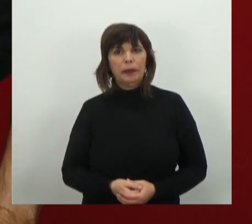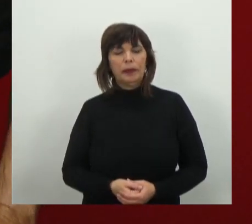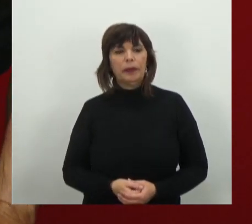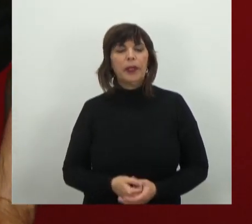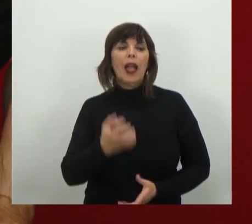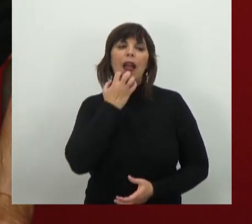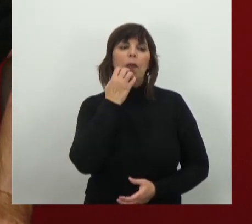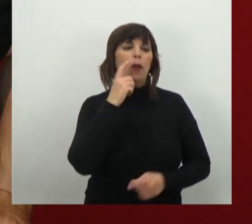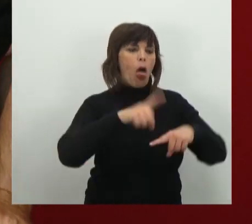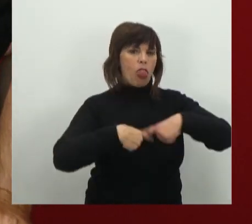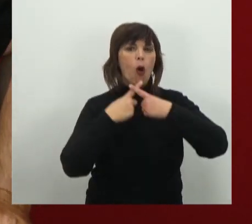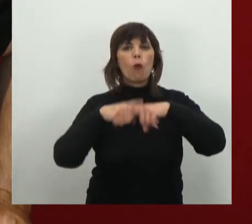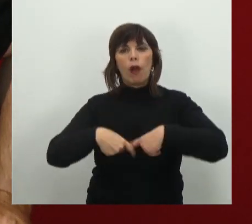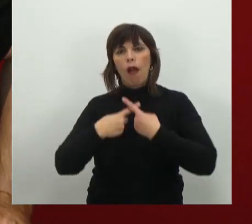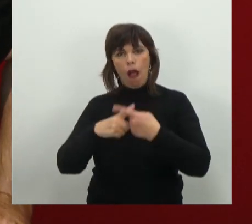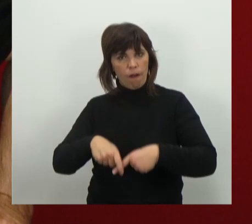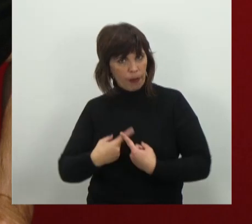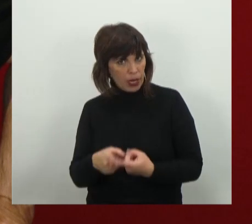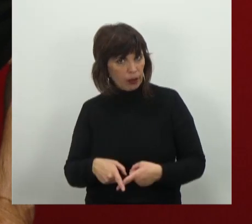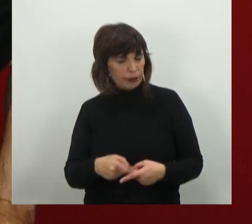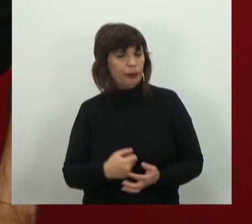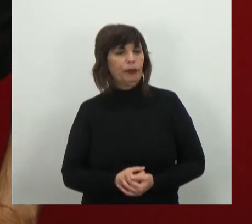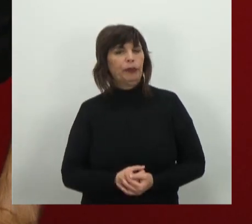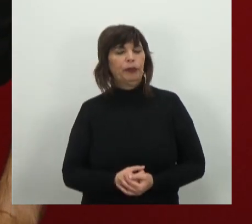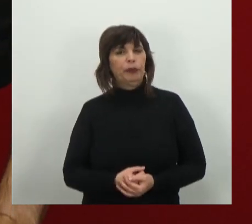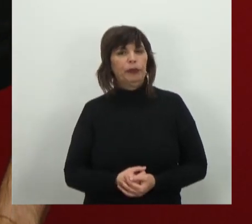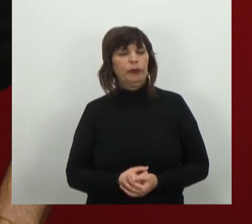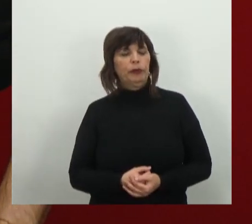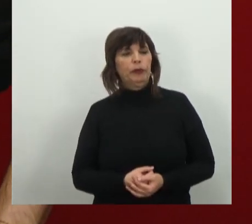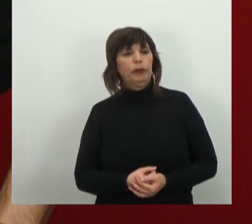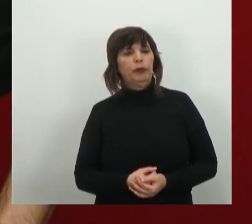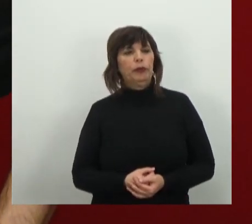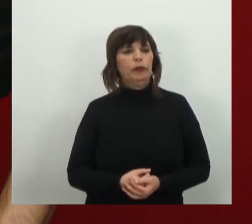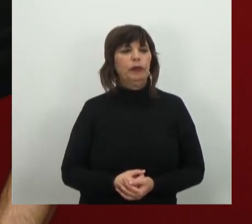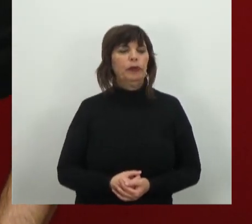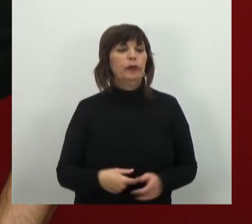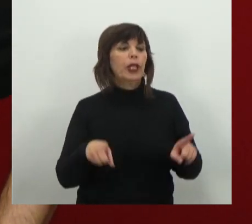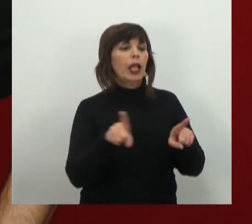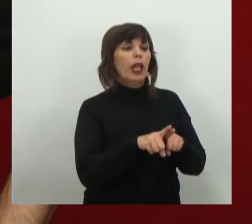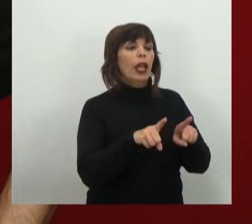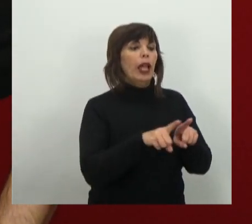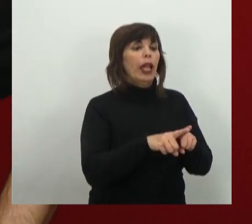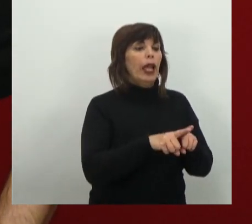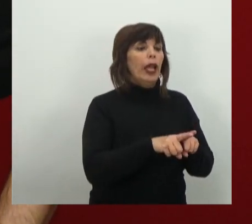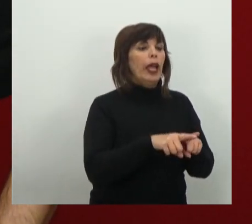familia. Parecen ser dos hermanas, un hermano, que no estaban casados.